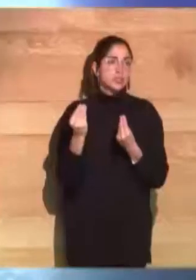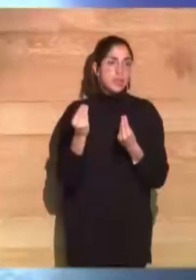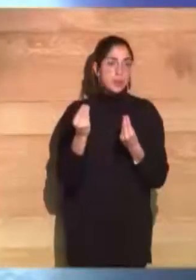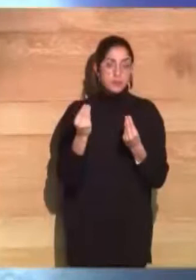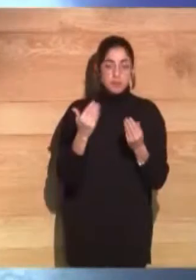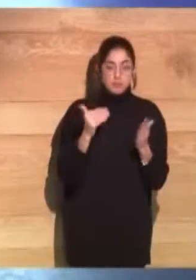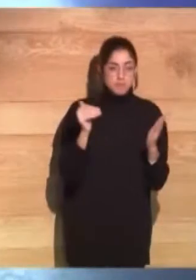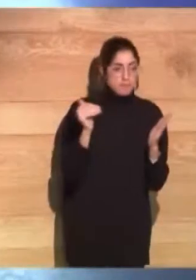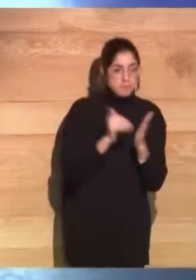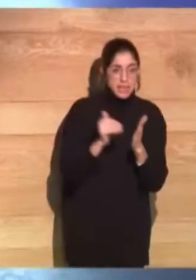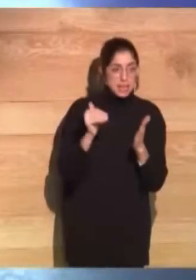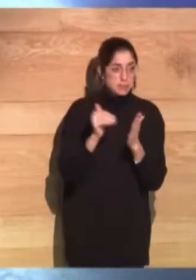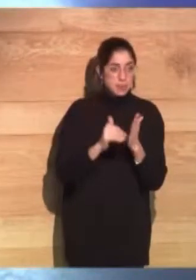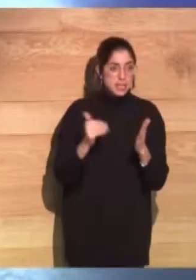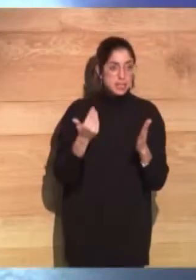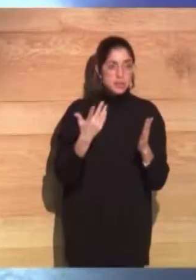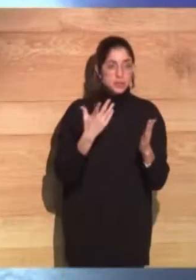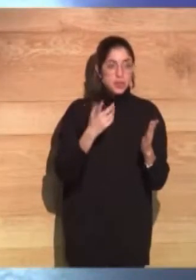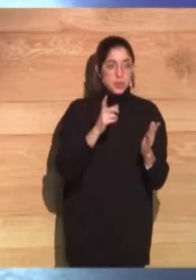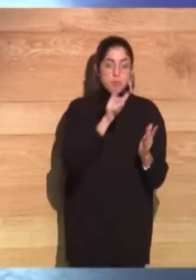mujeres no hubieran decidido